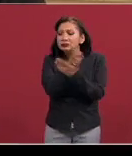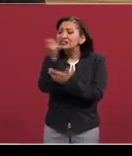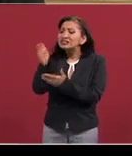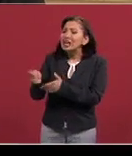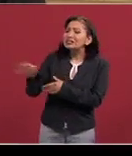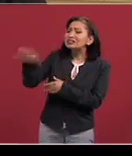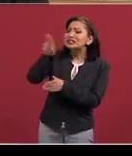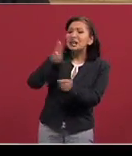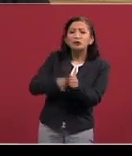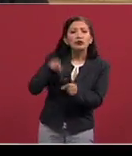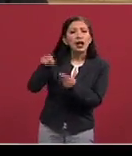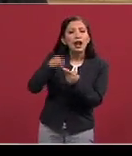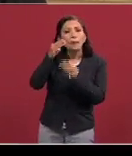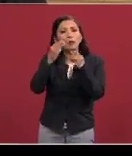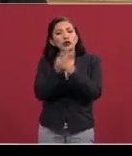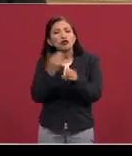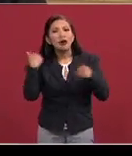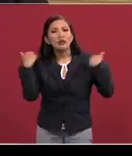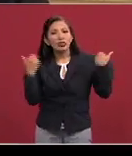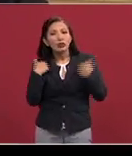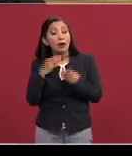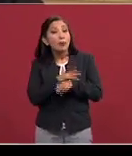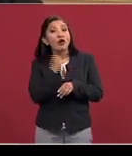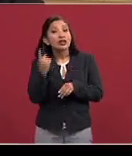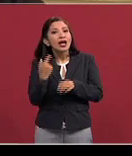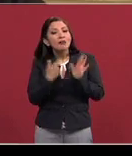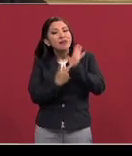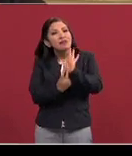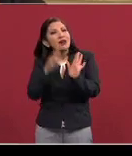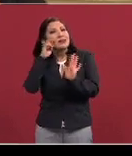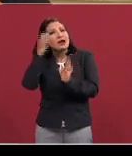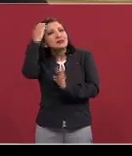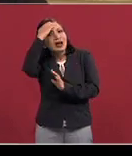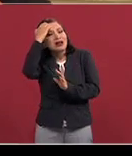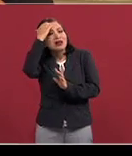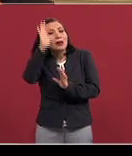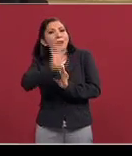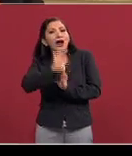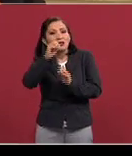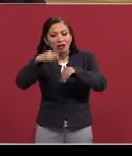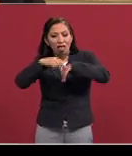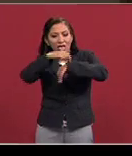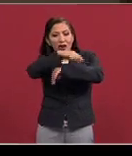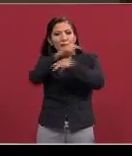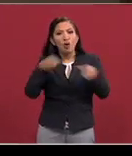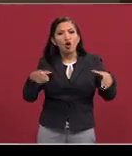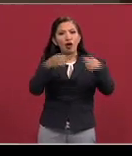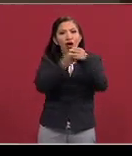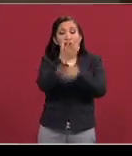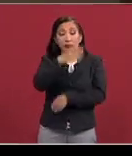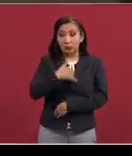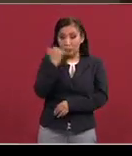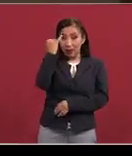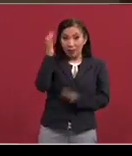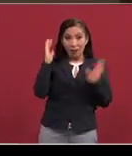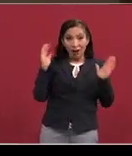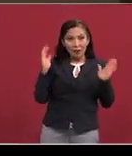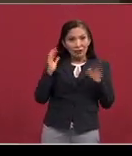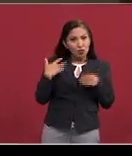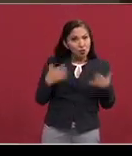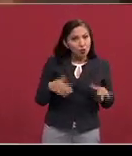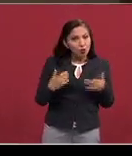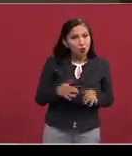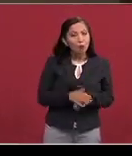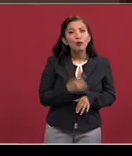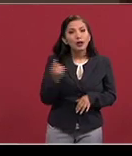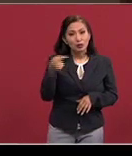de la naturaleza, en el mundo de la aventura, porque los vamos a hacer vivir una experiencia como si subieran a un volcán. Imagínate qué maravilla, porque